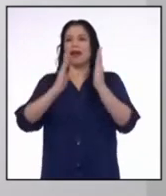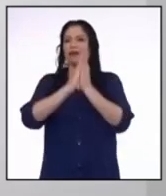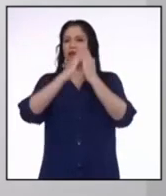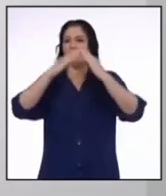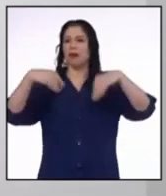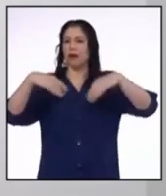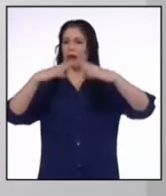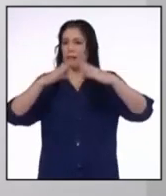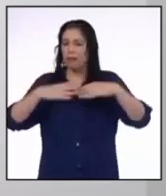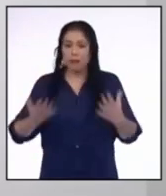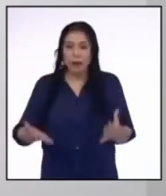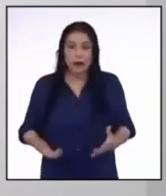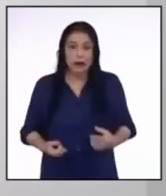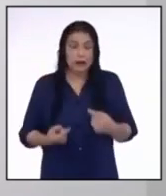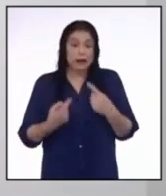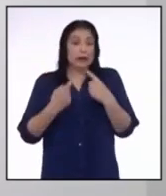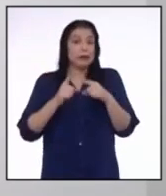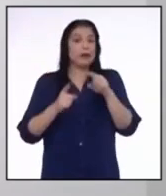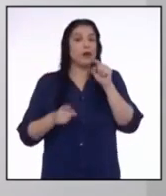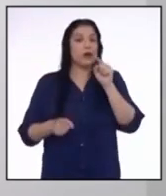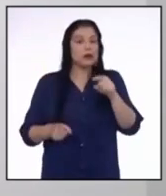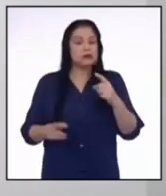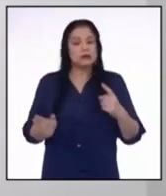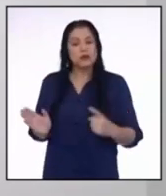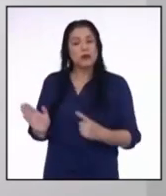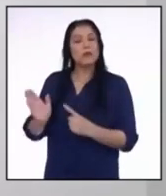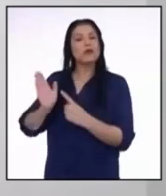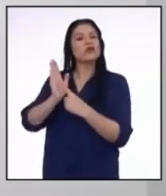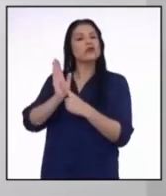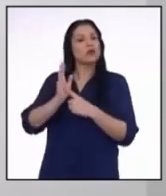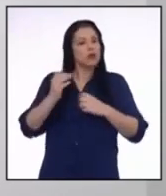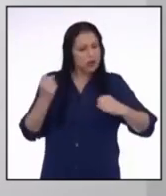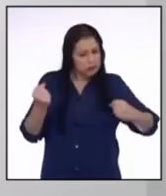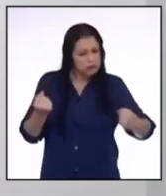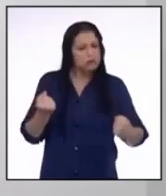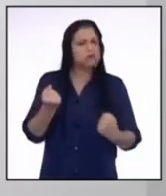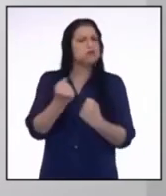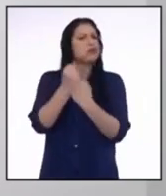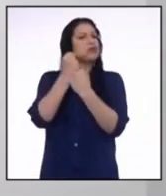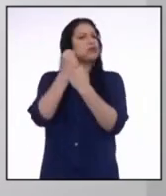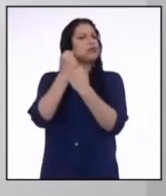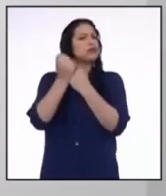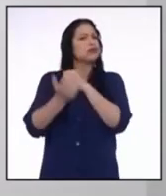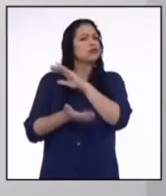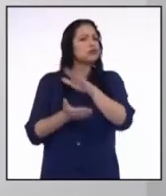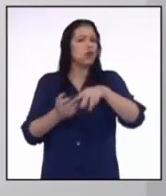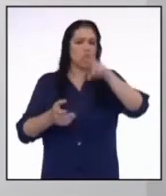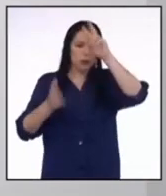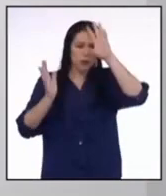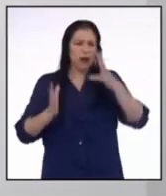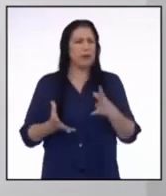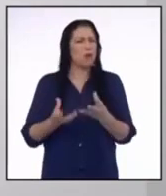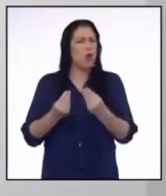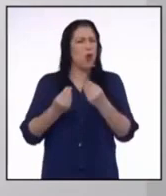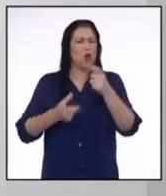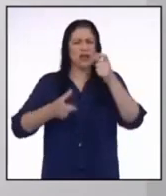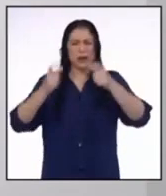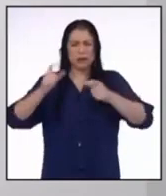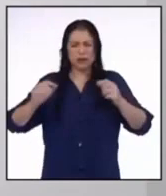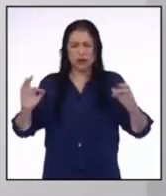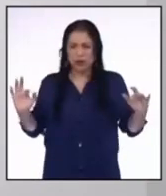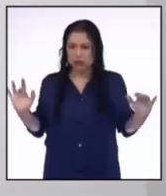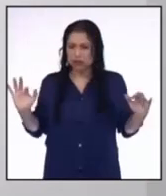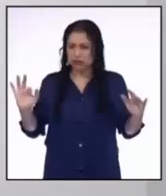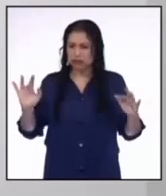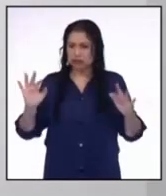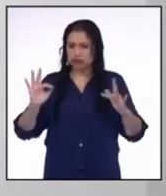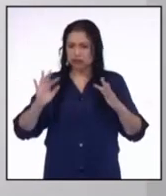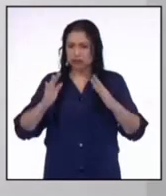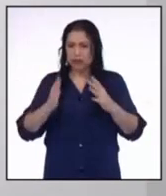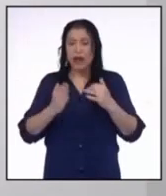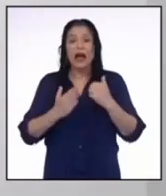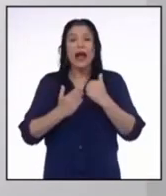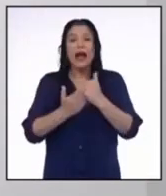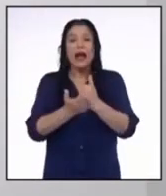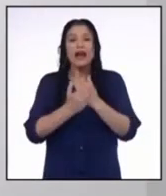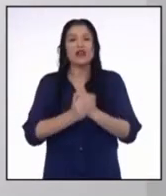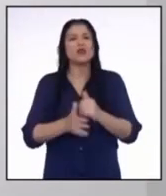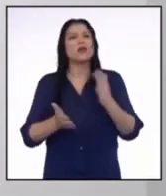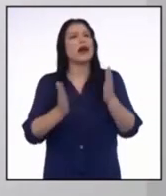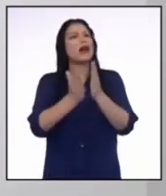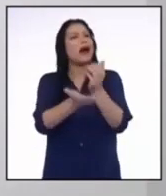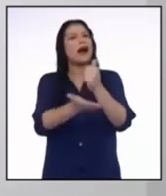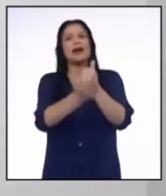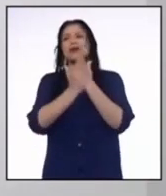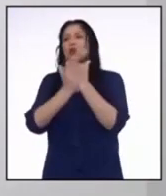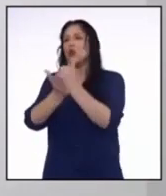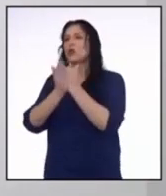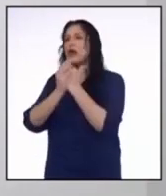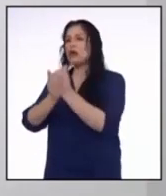embargo, este hecho mostró la solidaridad de todos y mucha gente acudió al llamado de